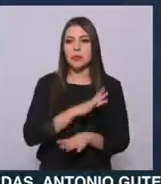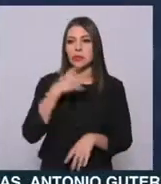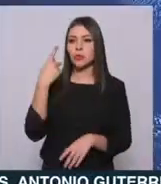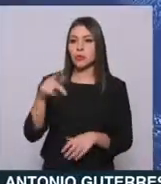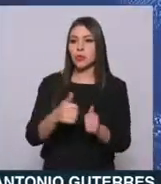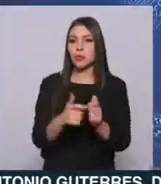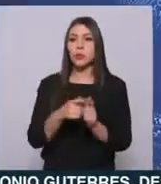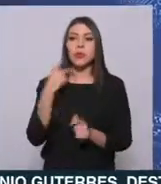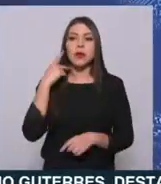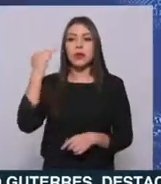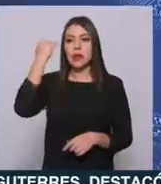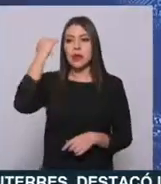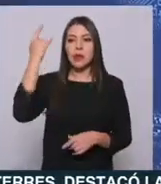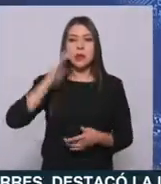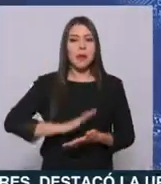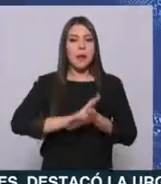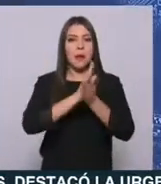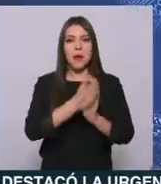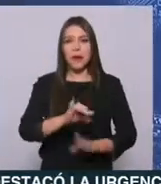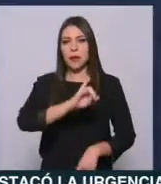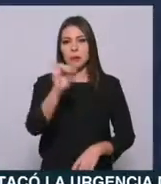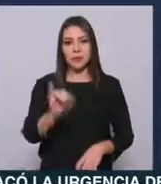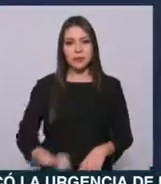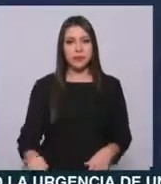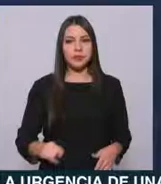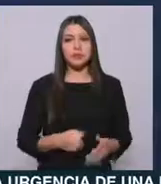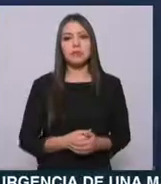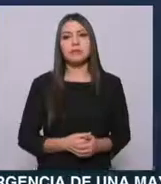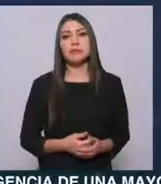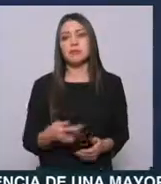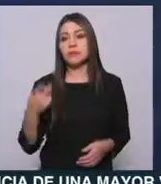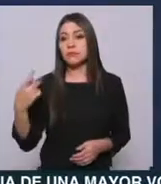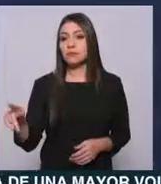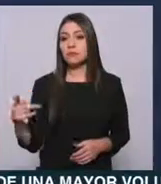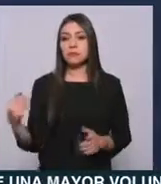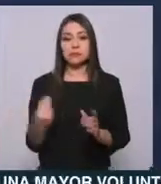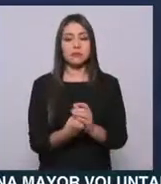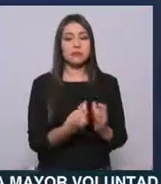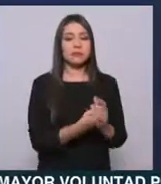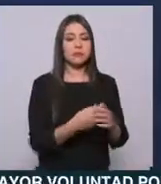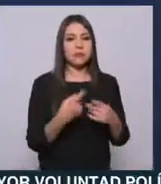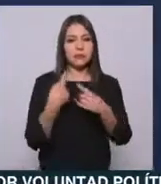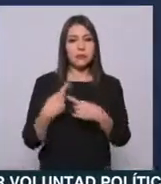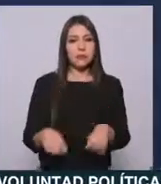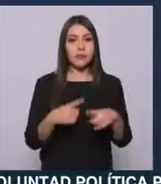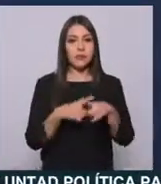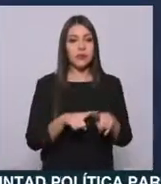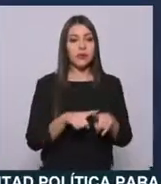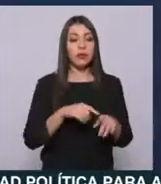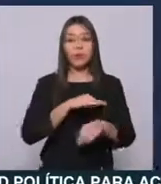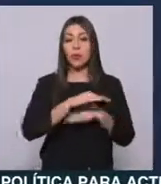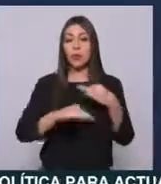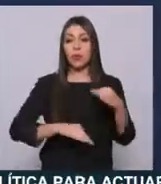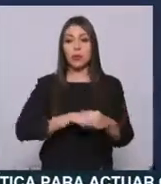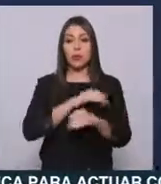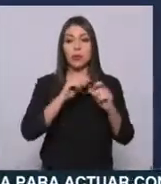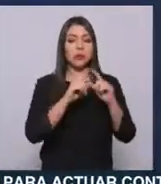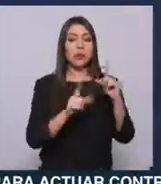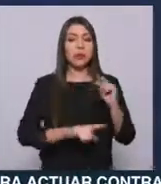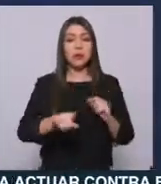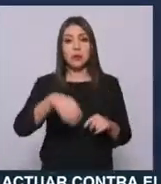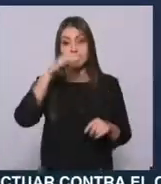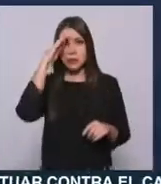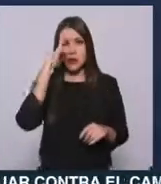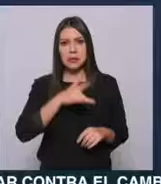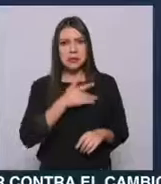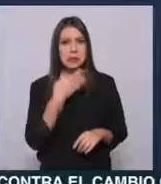partido. Simple y sencillamente, pues las condiciones fueron distintas y no en todos los territorios se tomó a bien. Sí hubo una